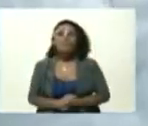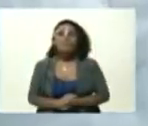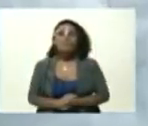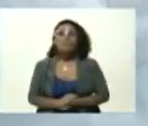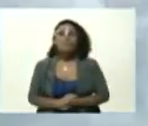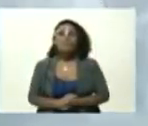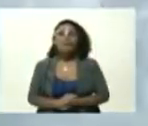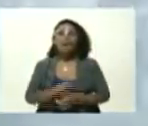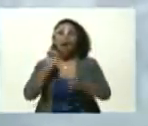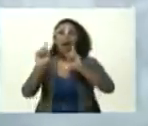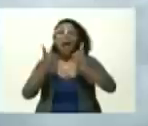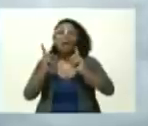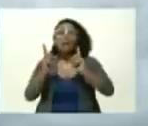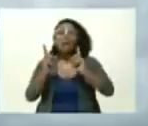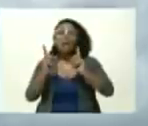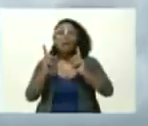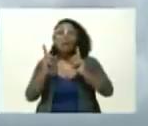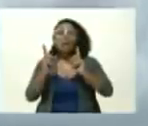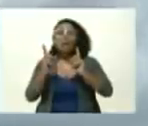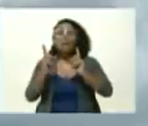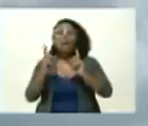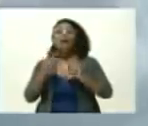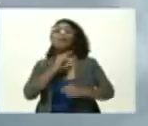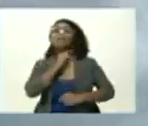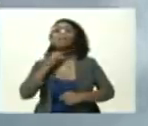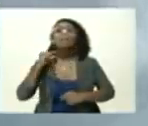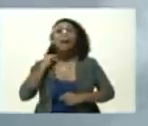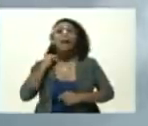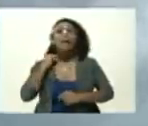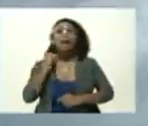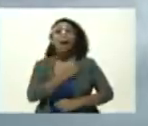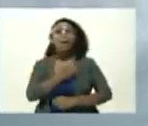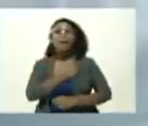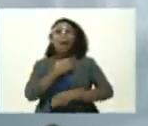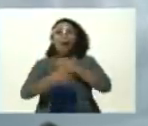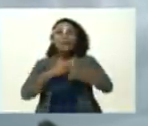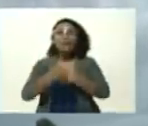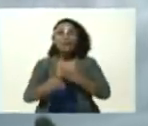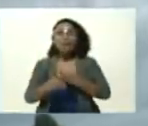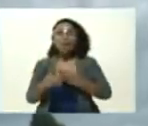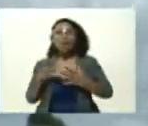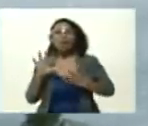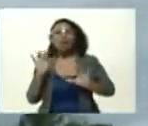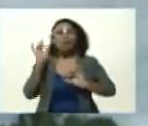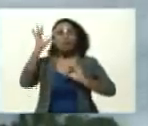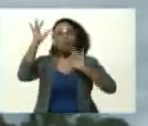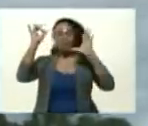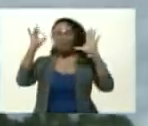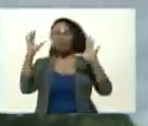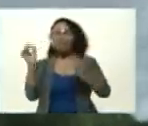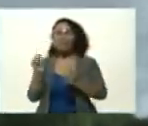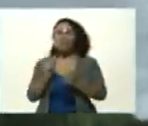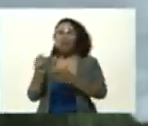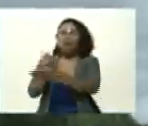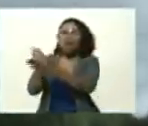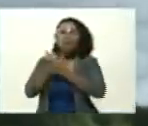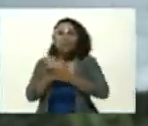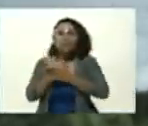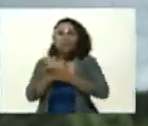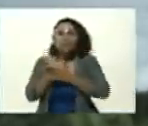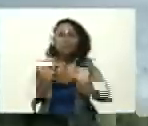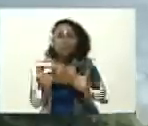de unos bichos con sotanas, unos bicharacos bien malos con sotanas, que ni lavan ni prestan la